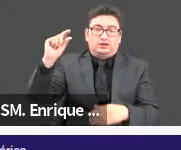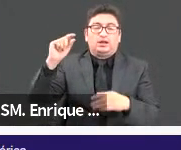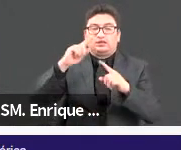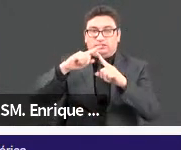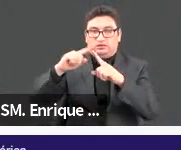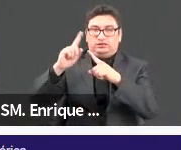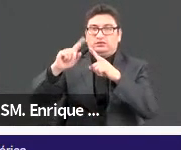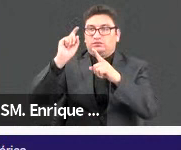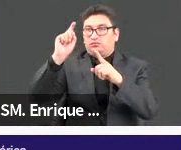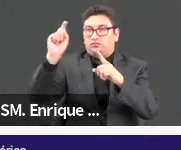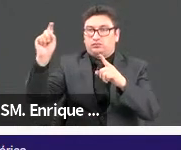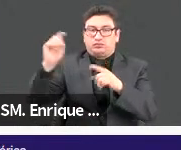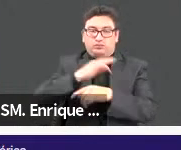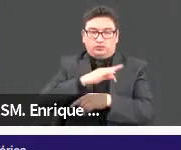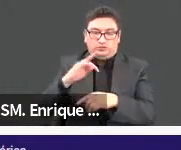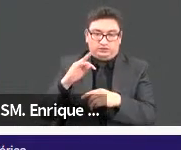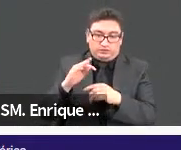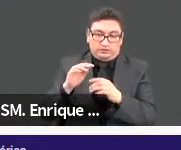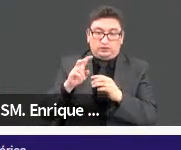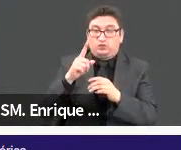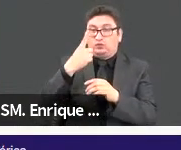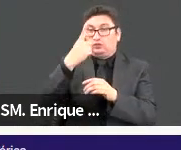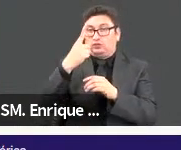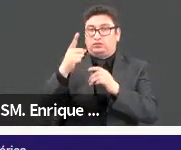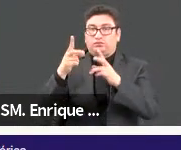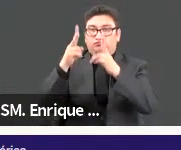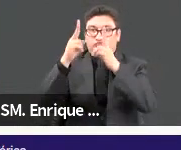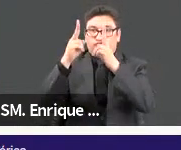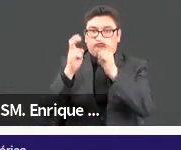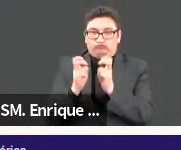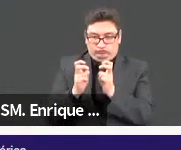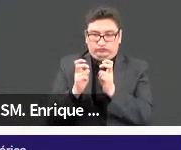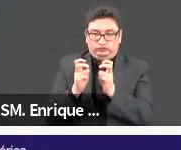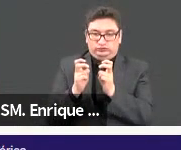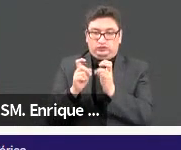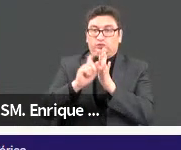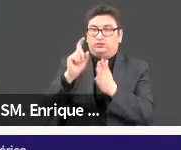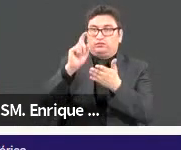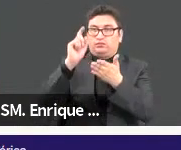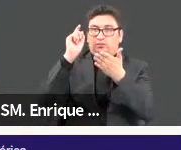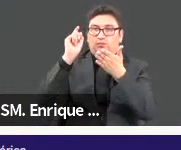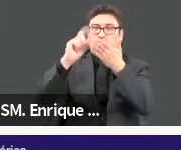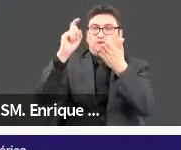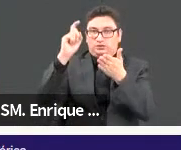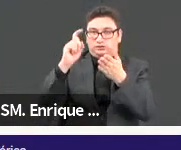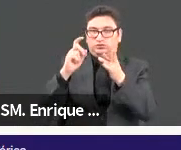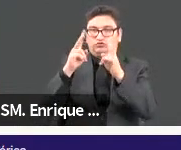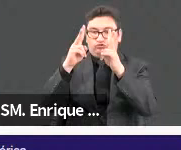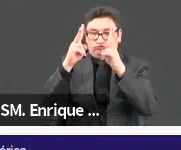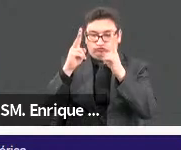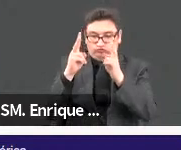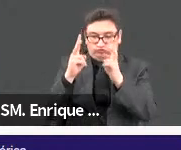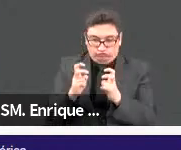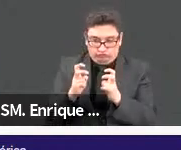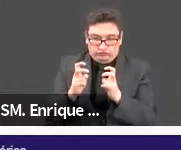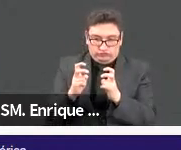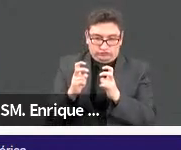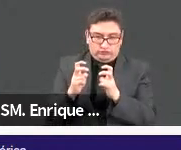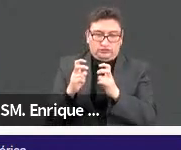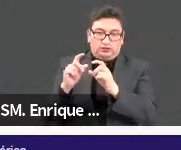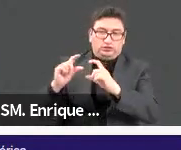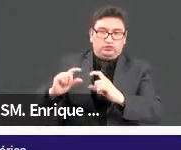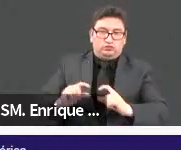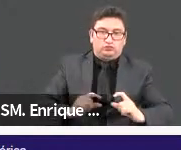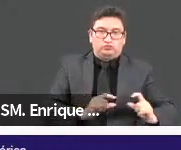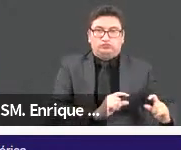herramientas. Primero podemos descargar esta tesis. Al darle un clic nos va a generar un pequeño recuadro en la parte